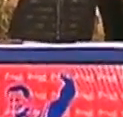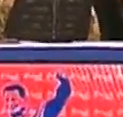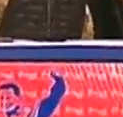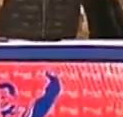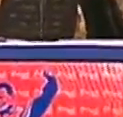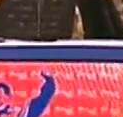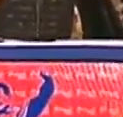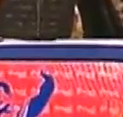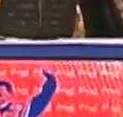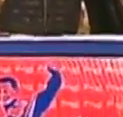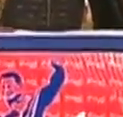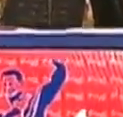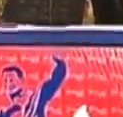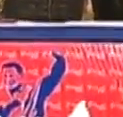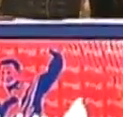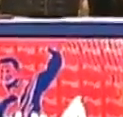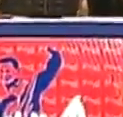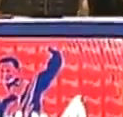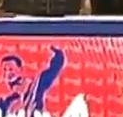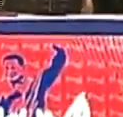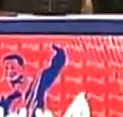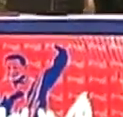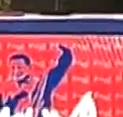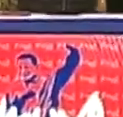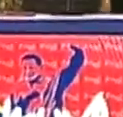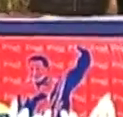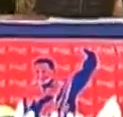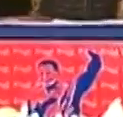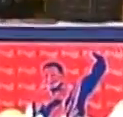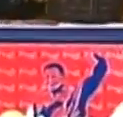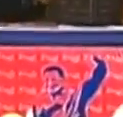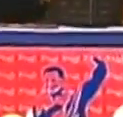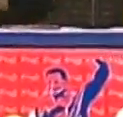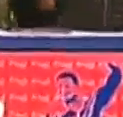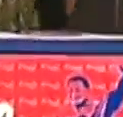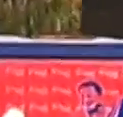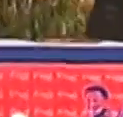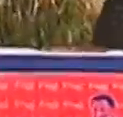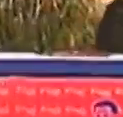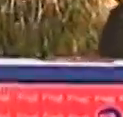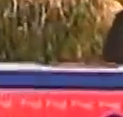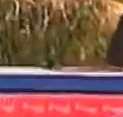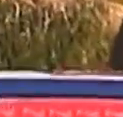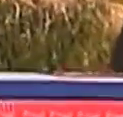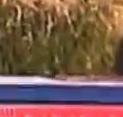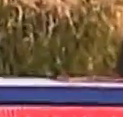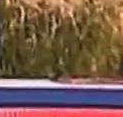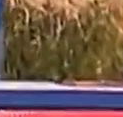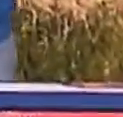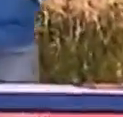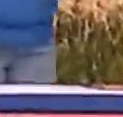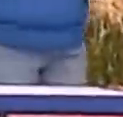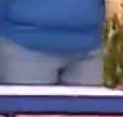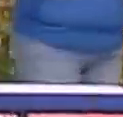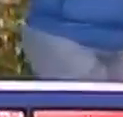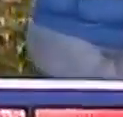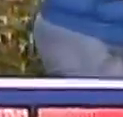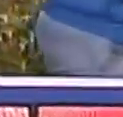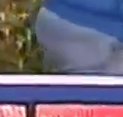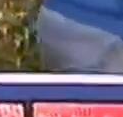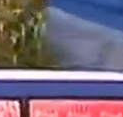La revolución de Chávez todavía sigue viva. Vámonos para la calle con la mano arriba.